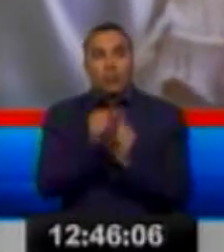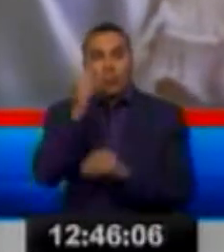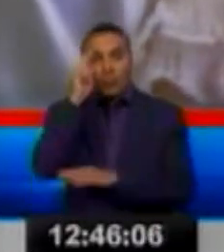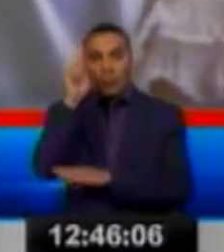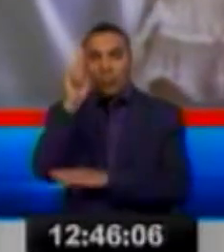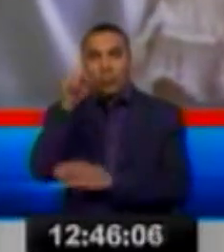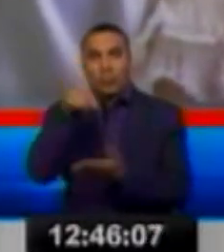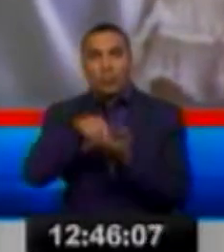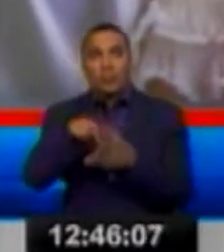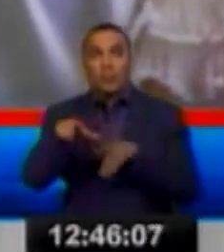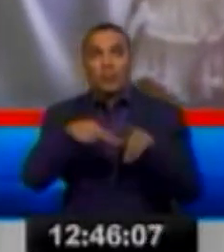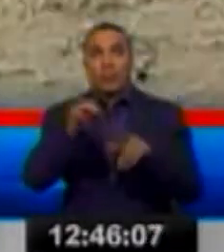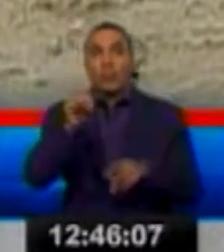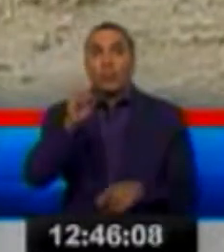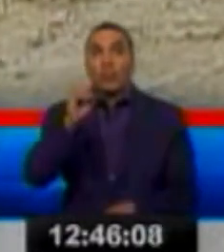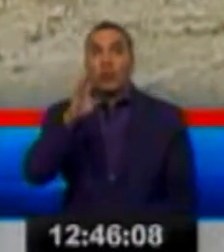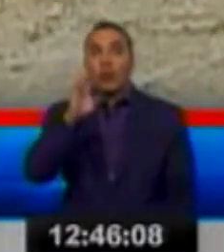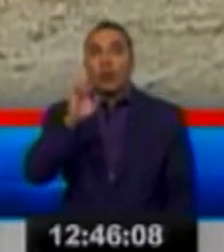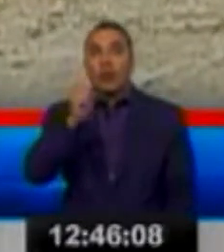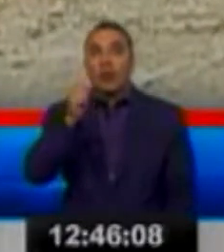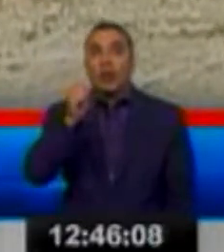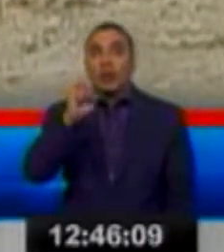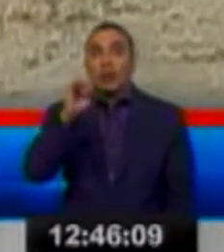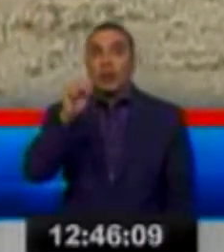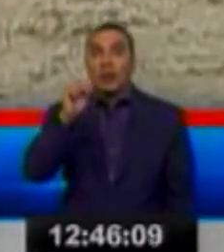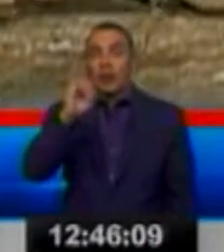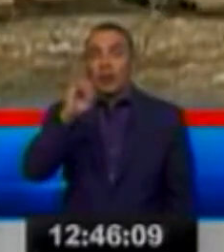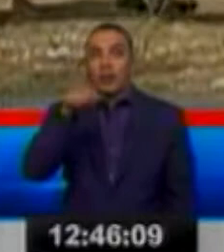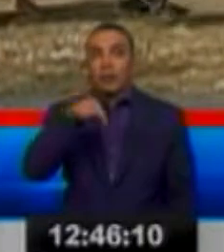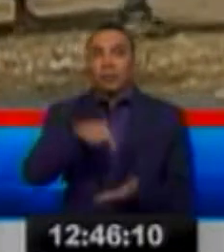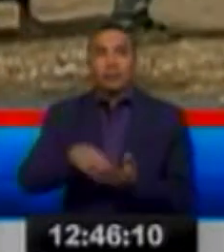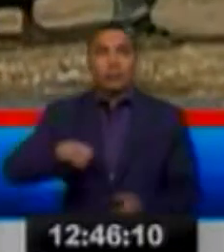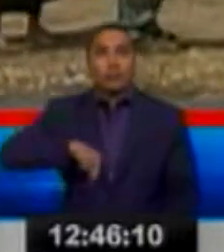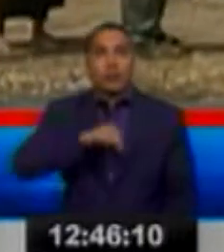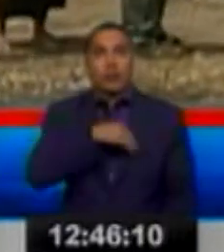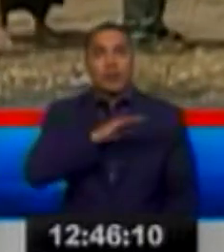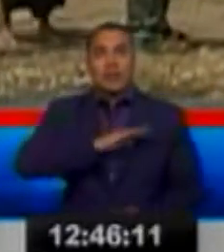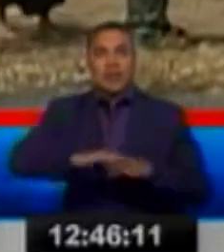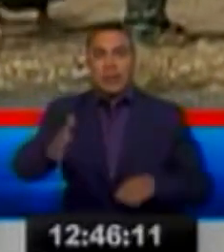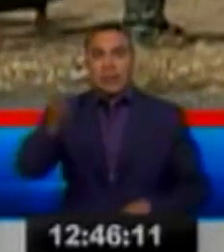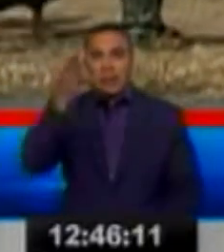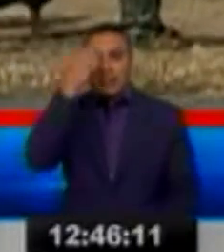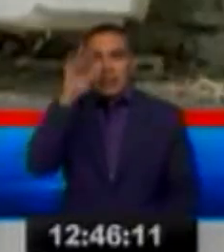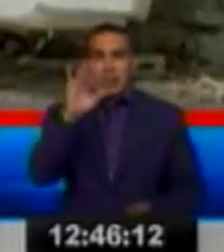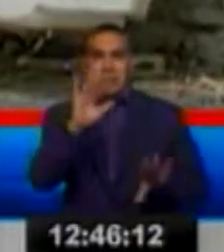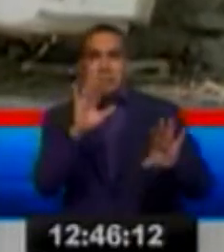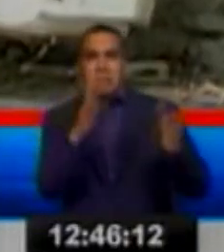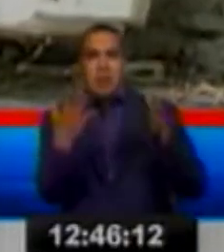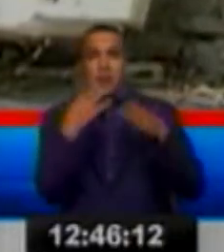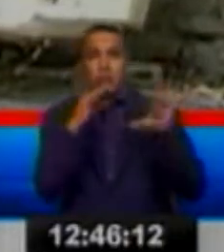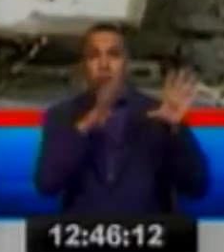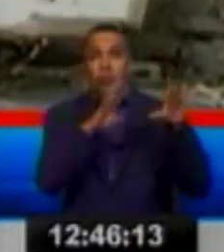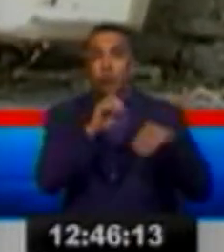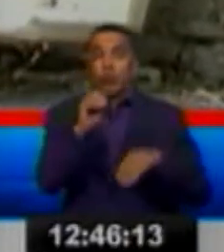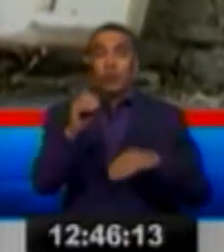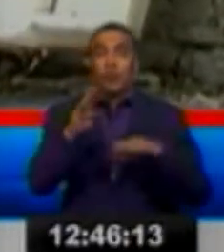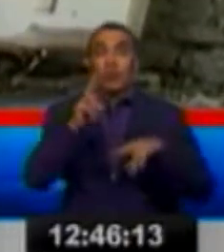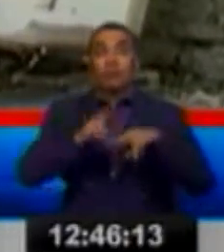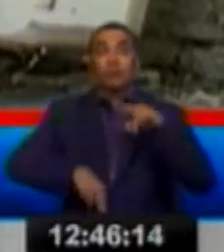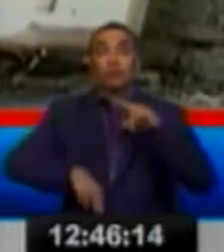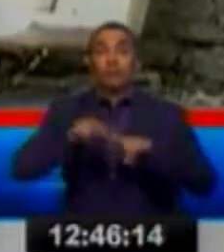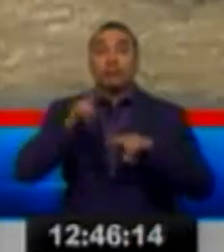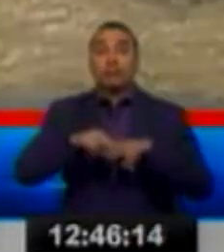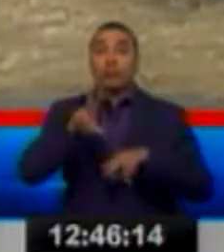es el sector de Monte de Sinaí. En el sector de Monte Sinaí nosotros tenemos identificado un aproximado de 900 construcciones